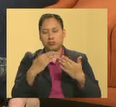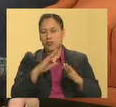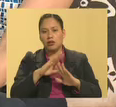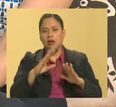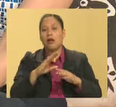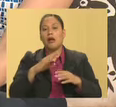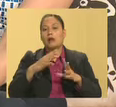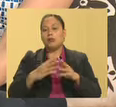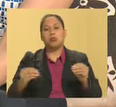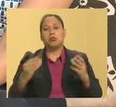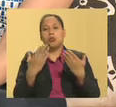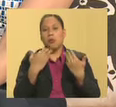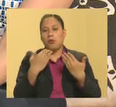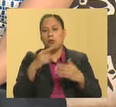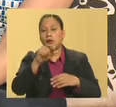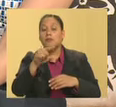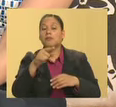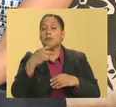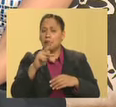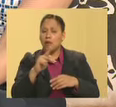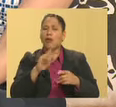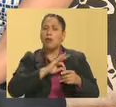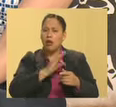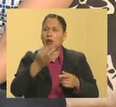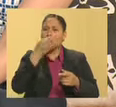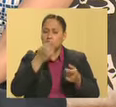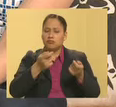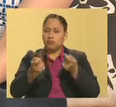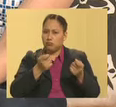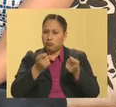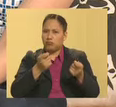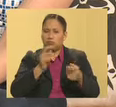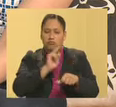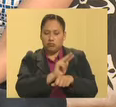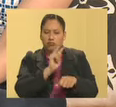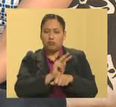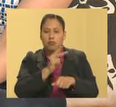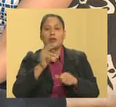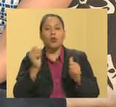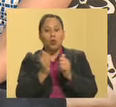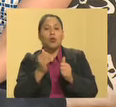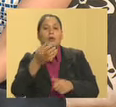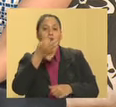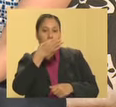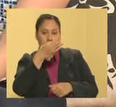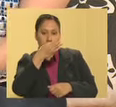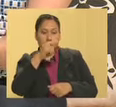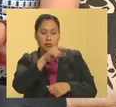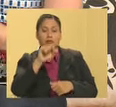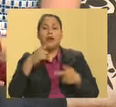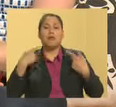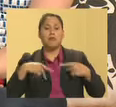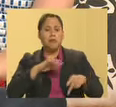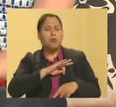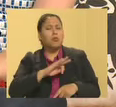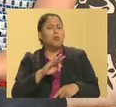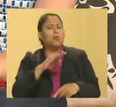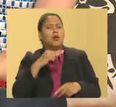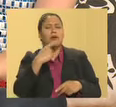ocasiones, pero es una enfermedad que se puede controlar. Se puede controlar muy bien con medicamentos y las personas pueden llegar a tener una